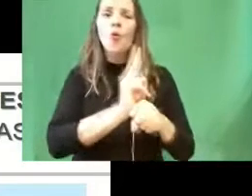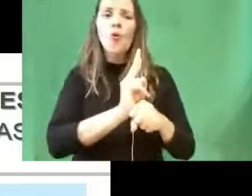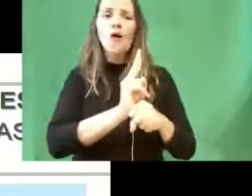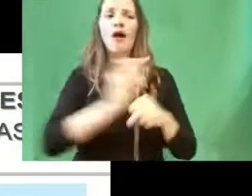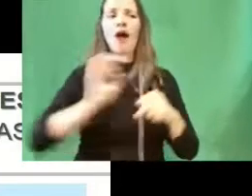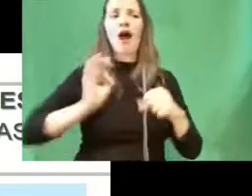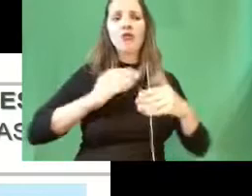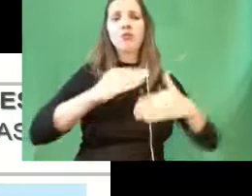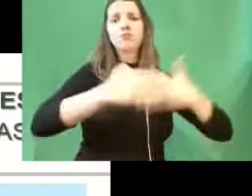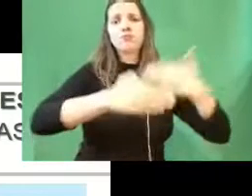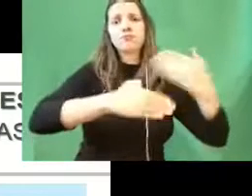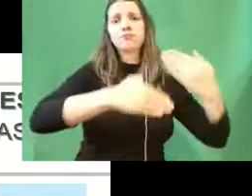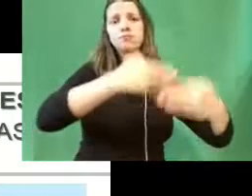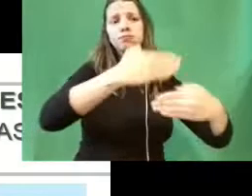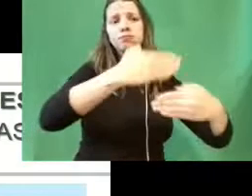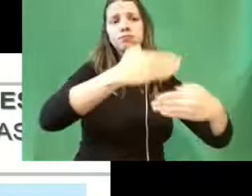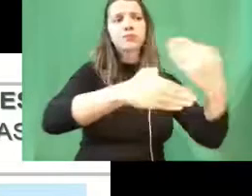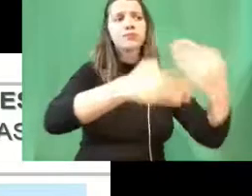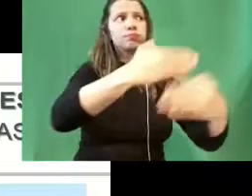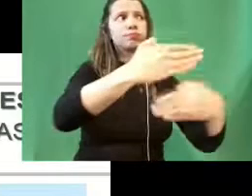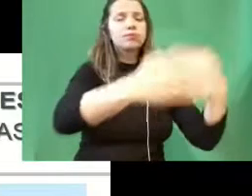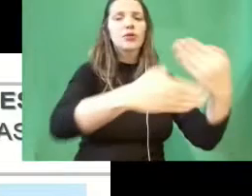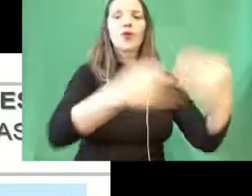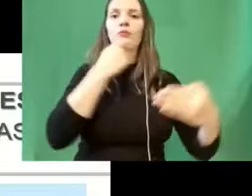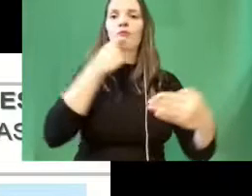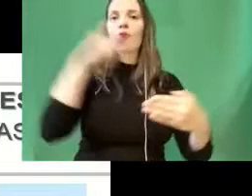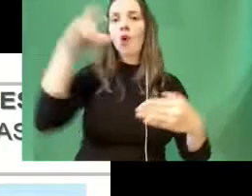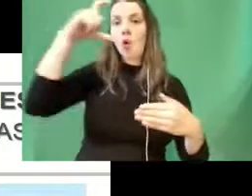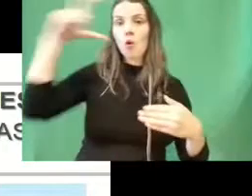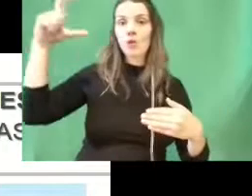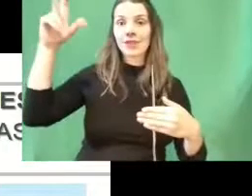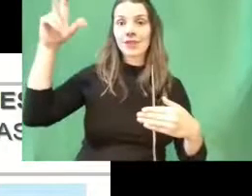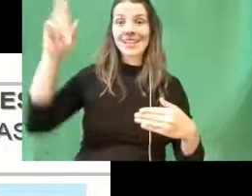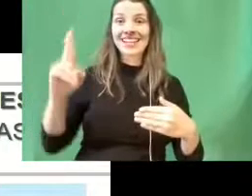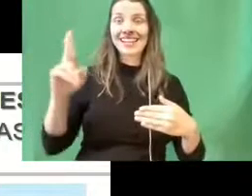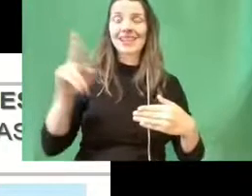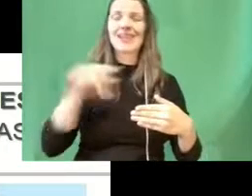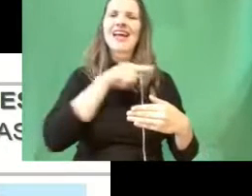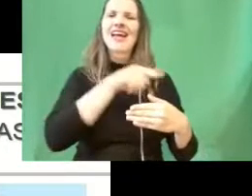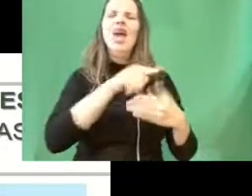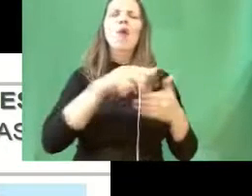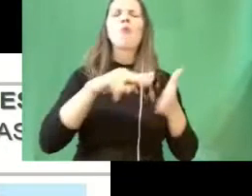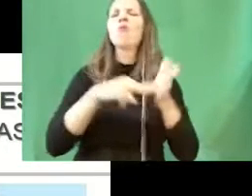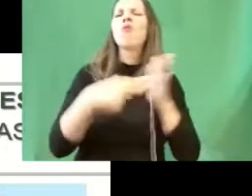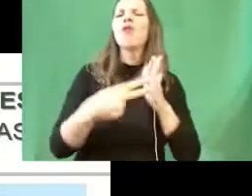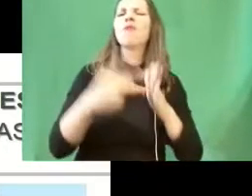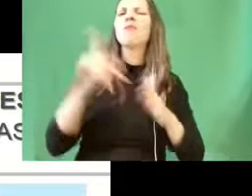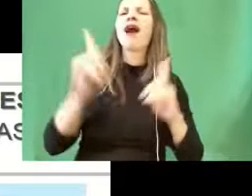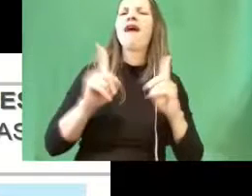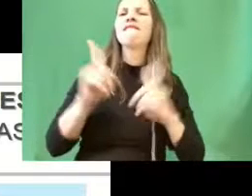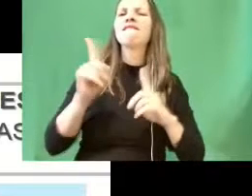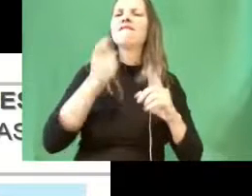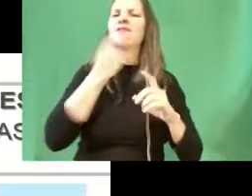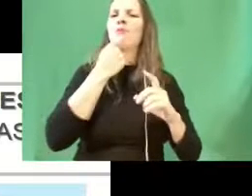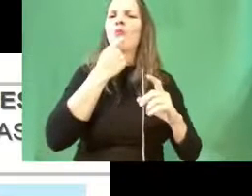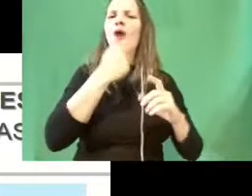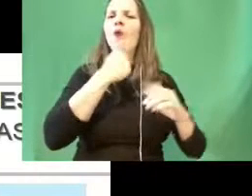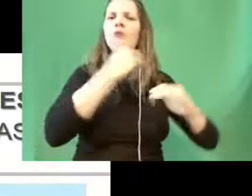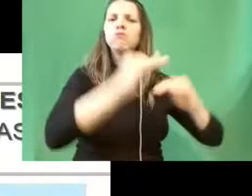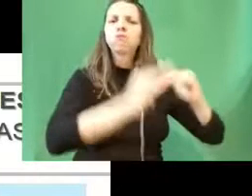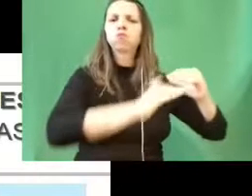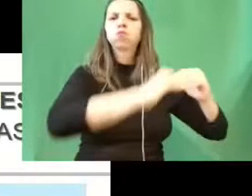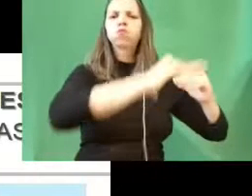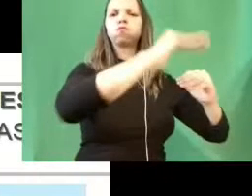¿verdad? ¿Qué pasa? En Costa Rica tenemos un tema con las mareas. Yo creo que aquí todos hemos visto fotos muy bonitas